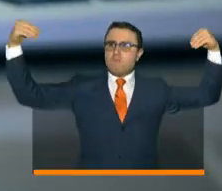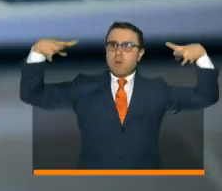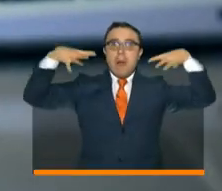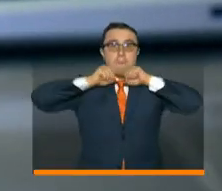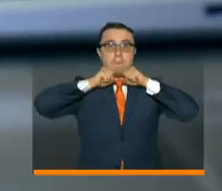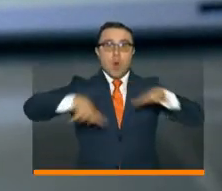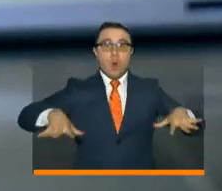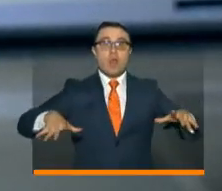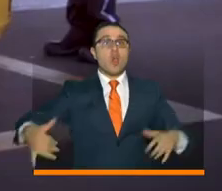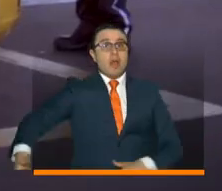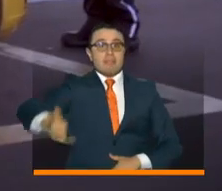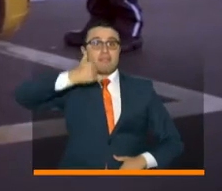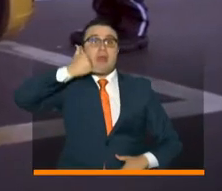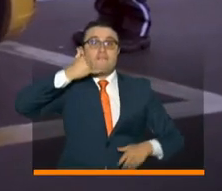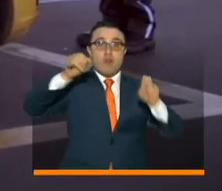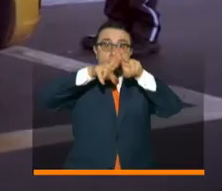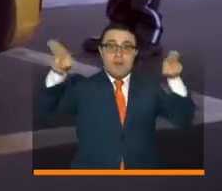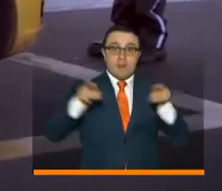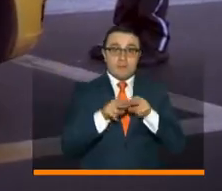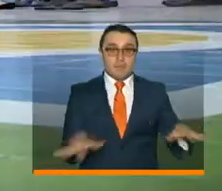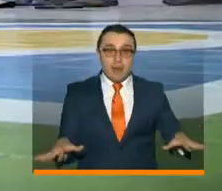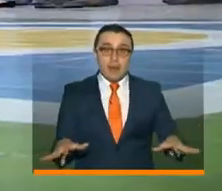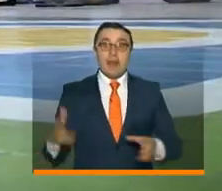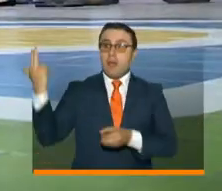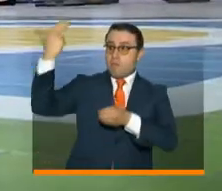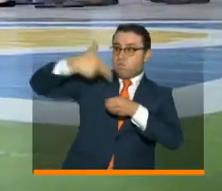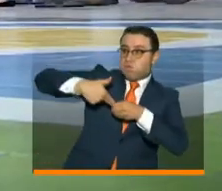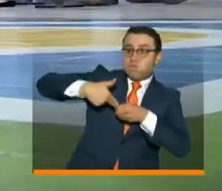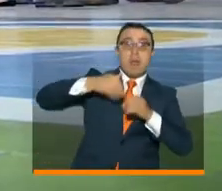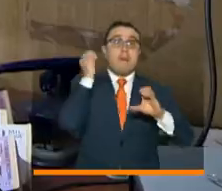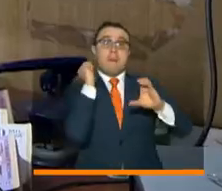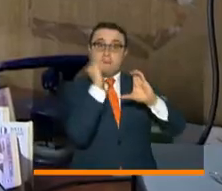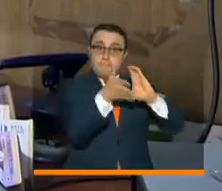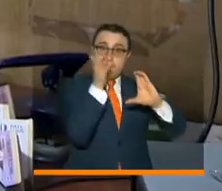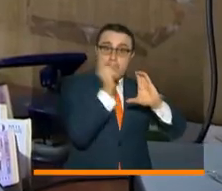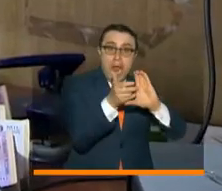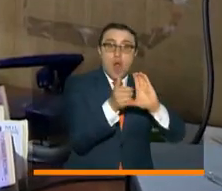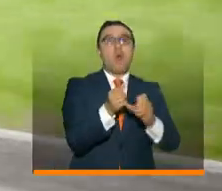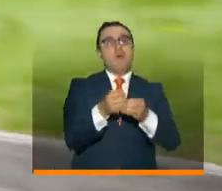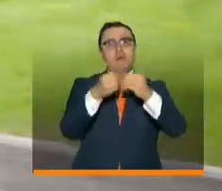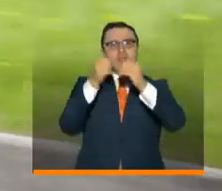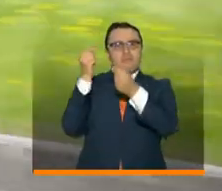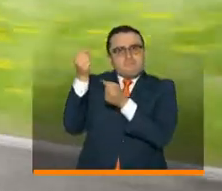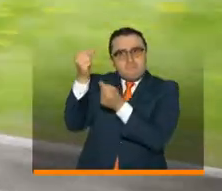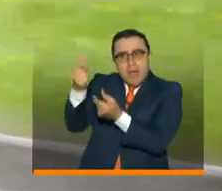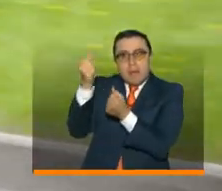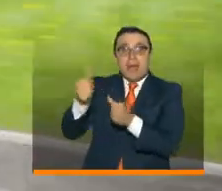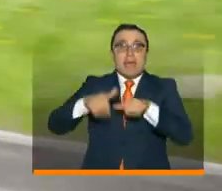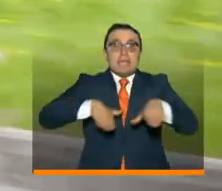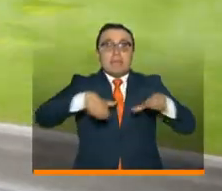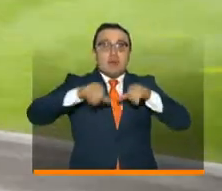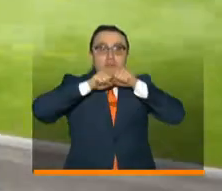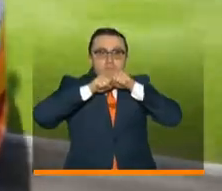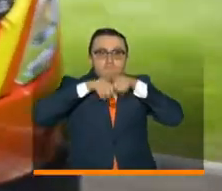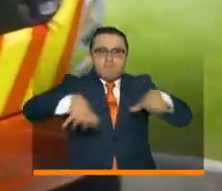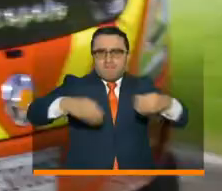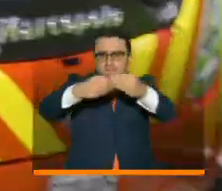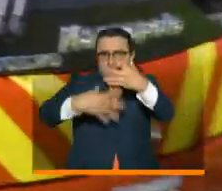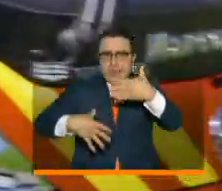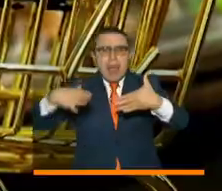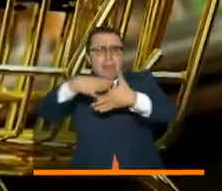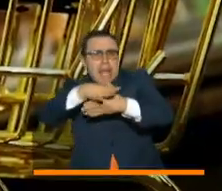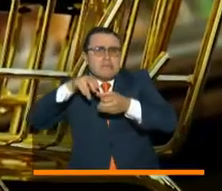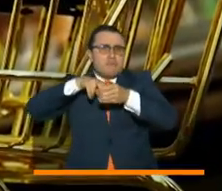e internet, estaciones de servicio, bancarios, financieros y de transporte público en todas sus